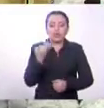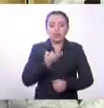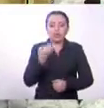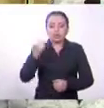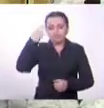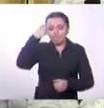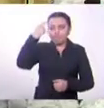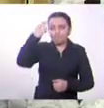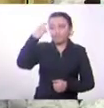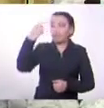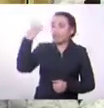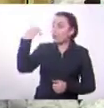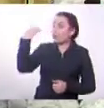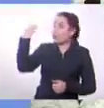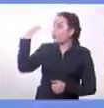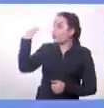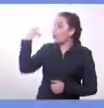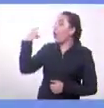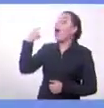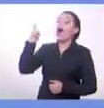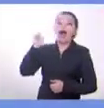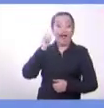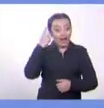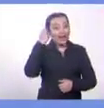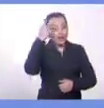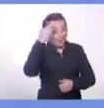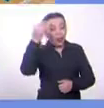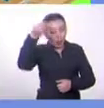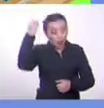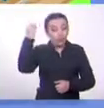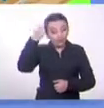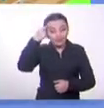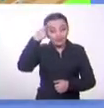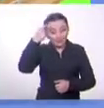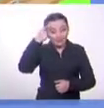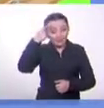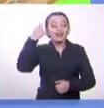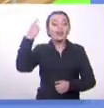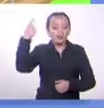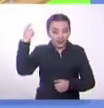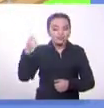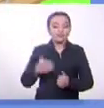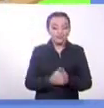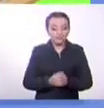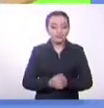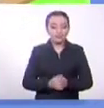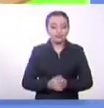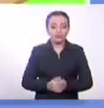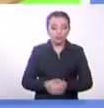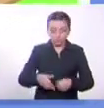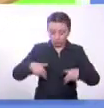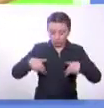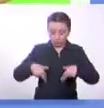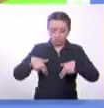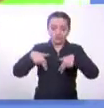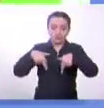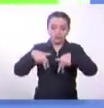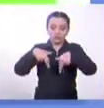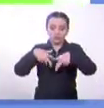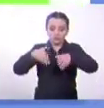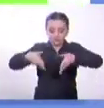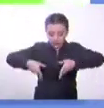experiencia para poder encontrarle un significado. Ajá, por ejemplo, cuando cruzamos un río casi siempre hay una imagen de un